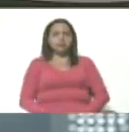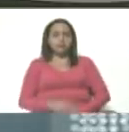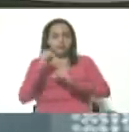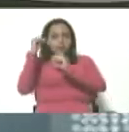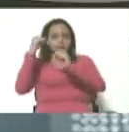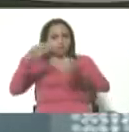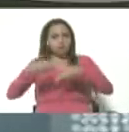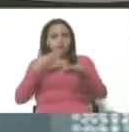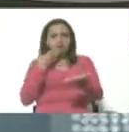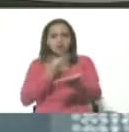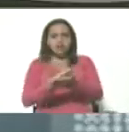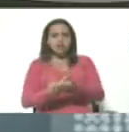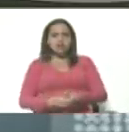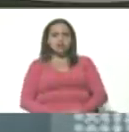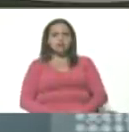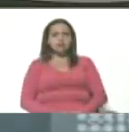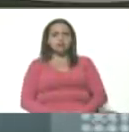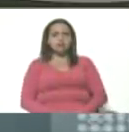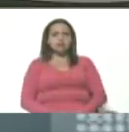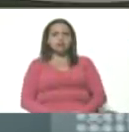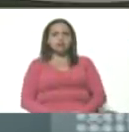Venceremos siempre. Gracias.